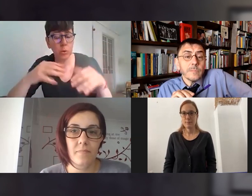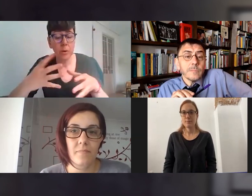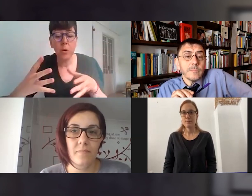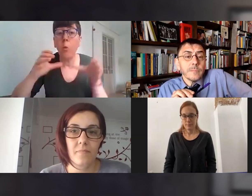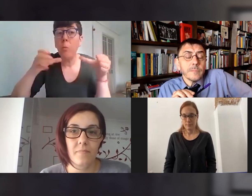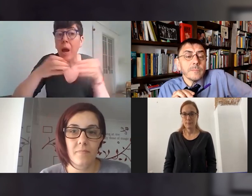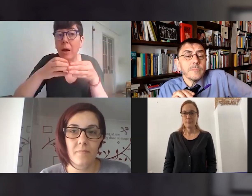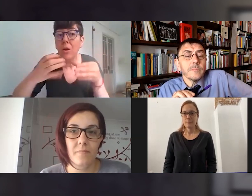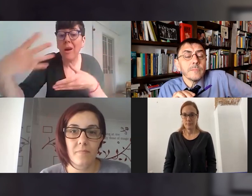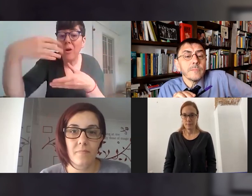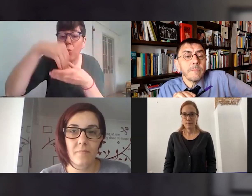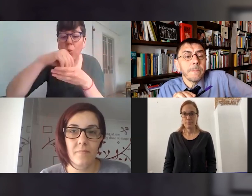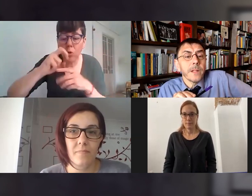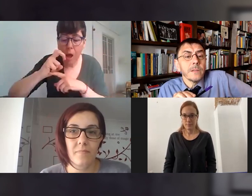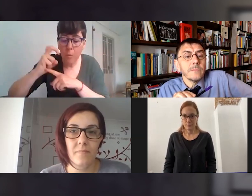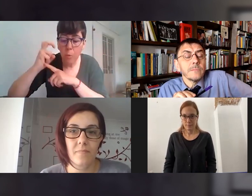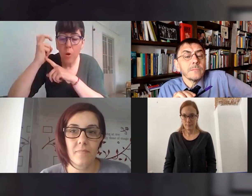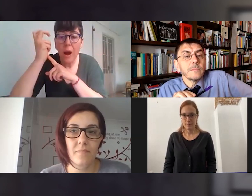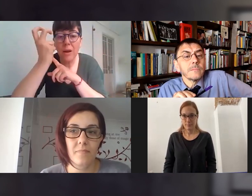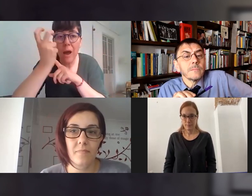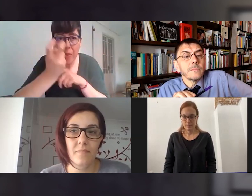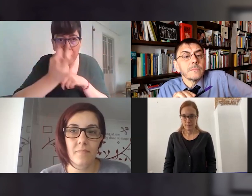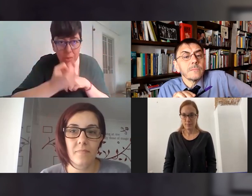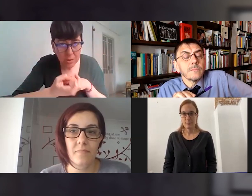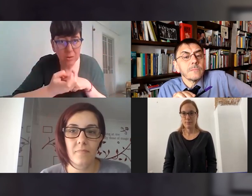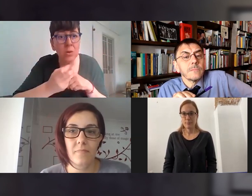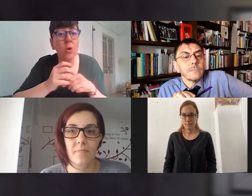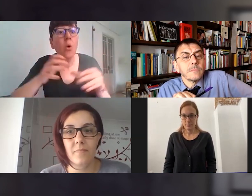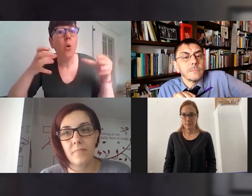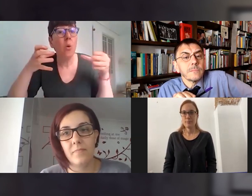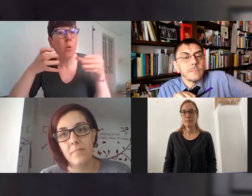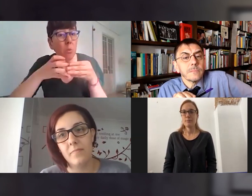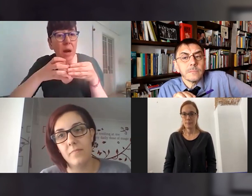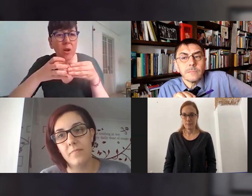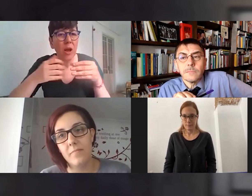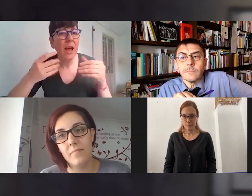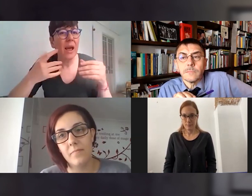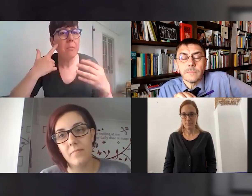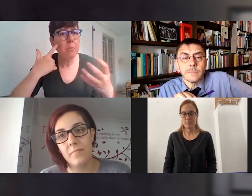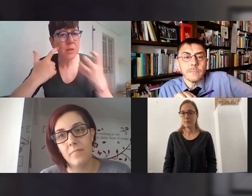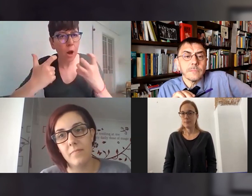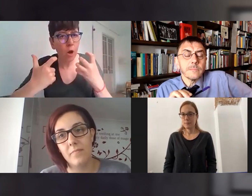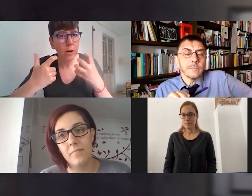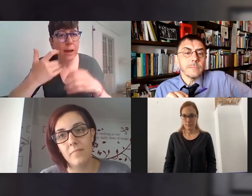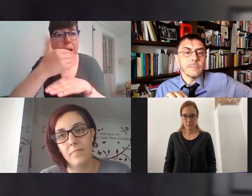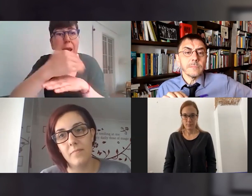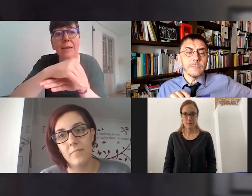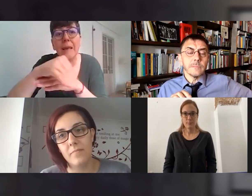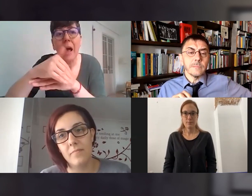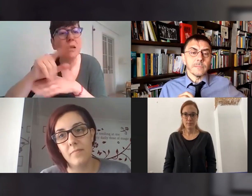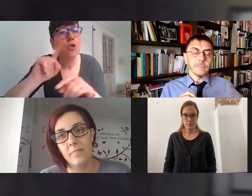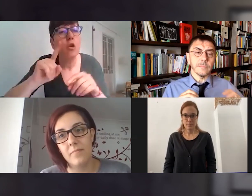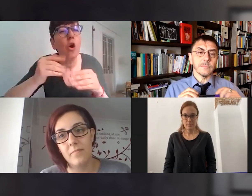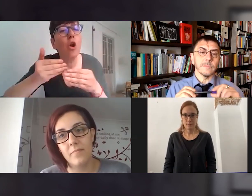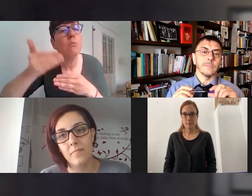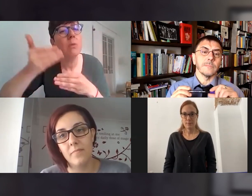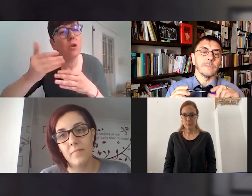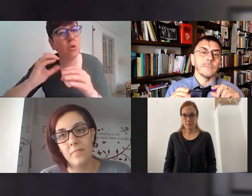postcrisis del COVID-19. Un partido donde incluya la pluralidad, un partido